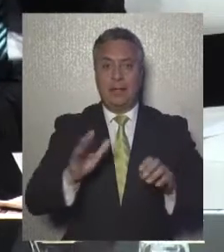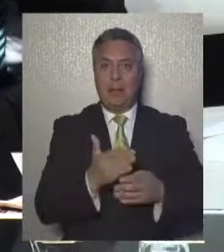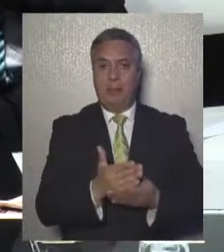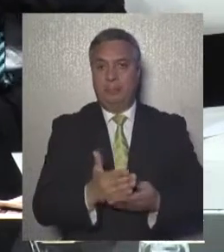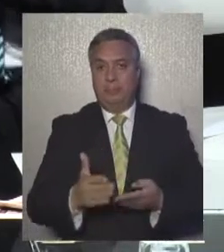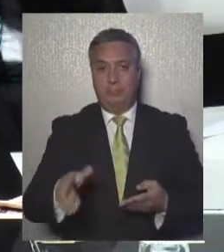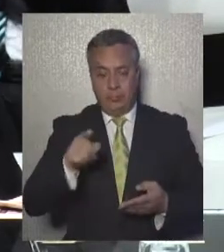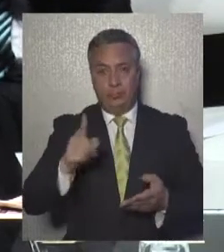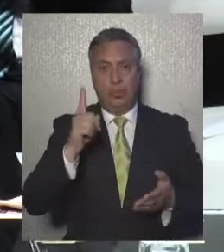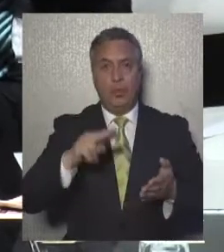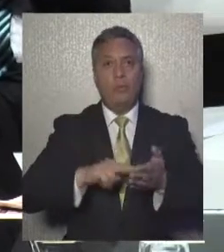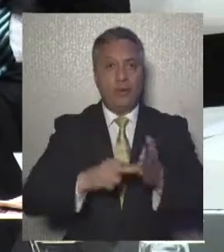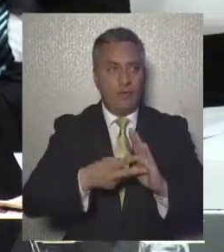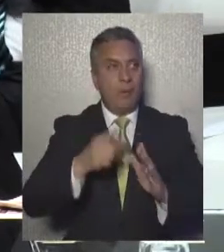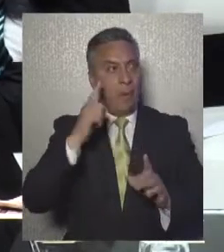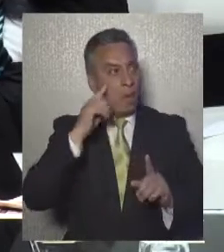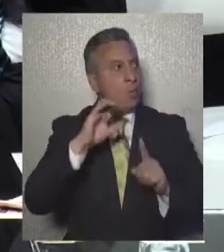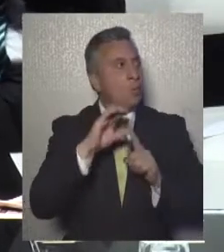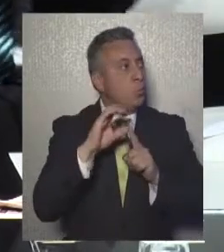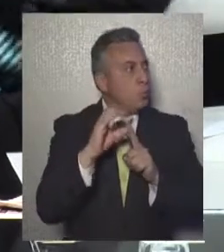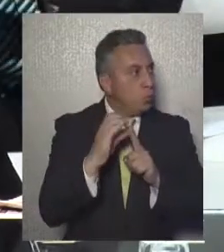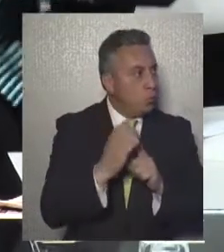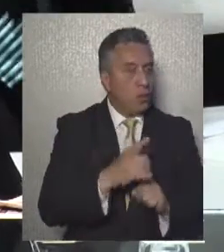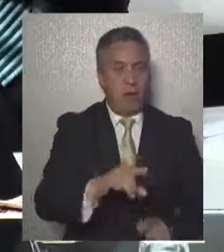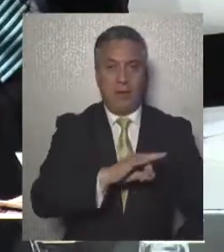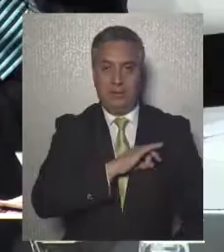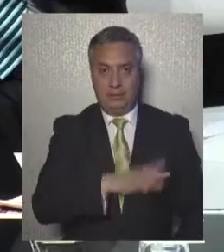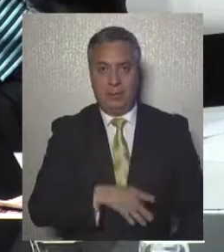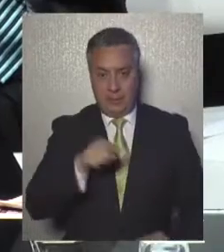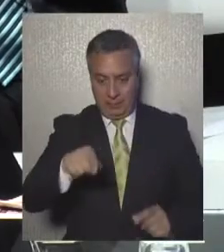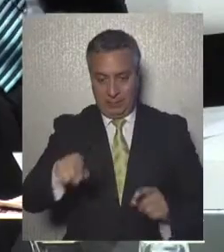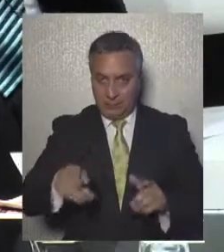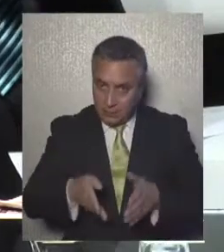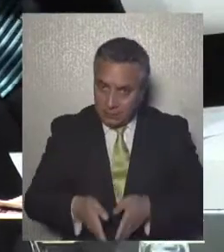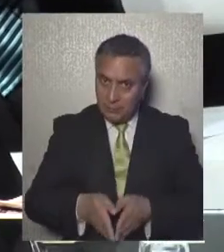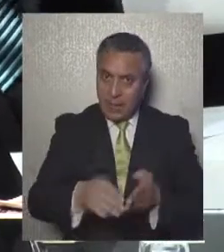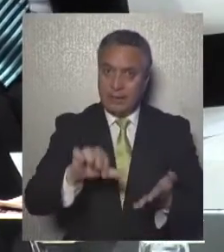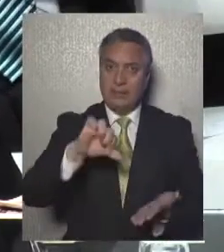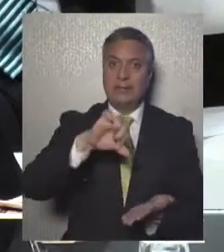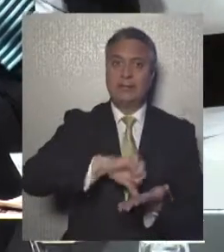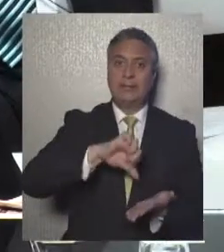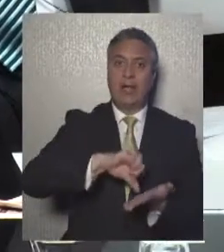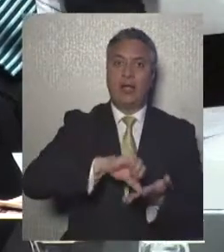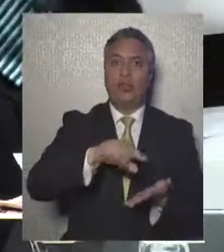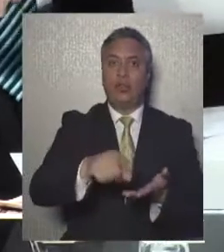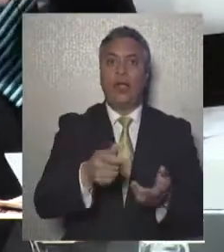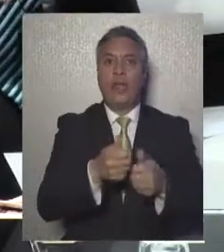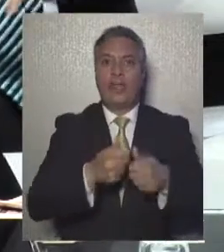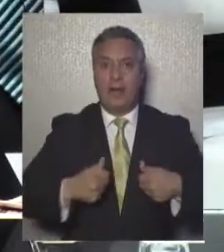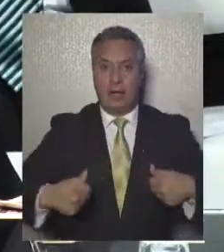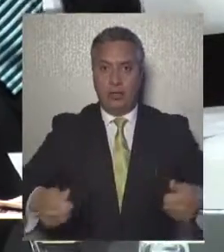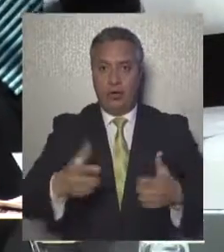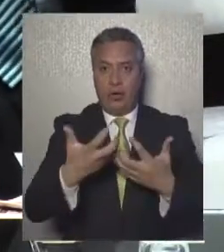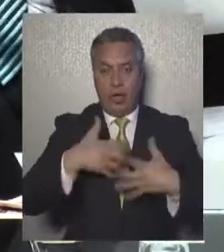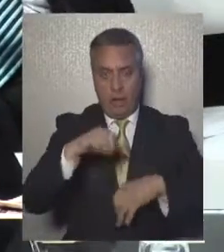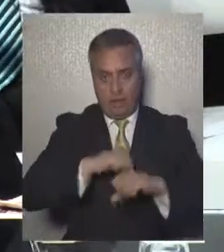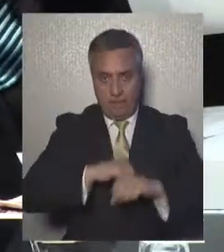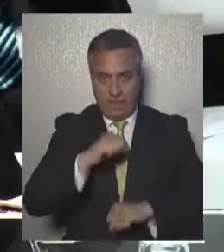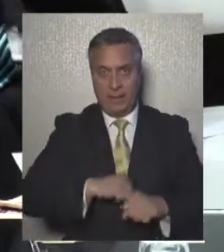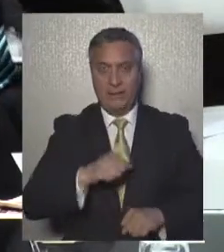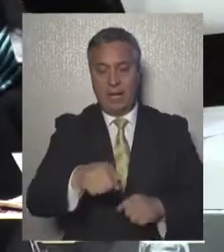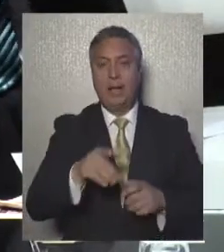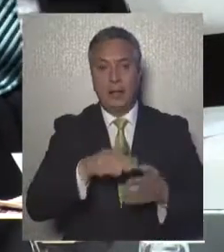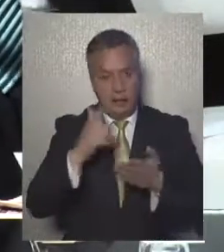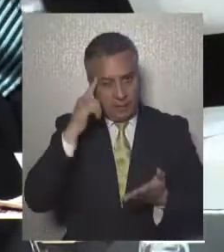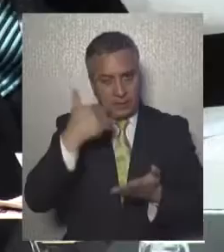un problema cultural en Chile. Hay que llevar esto al centro del directorio de las empresas. Debe ser parte fundamental de la estrategia de